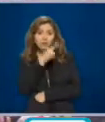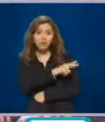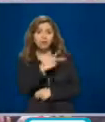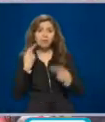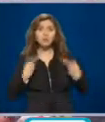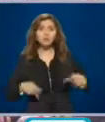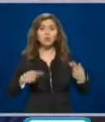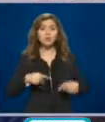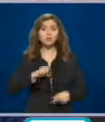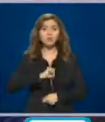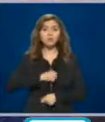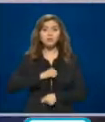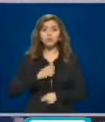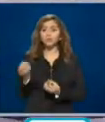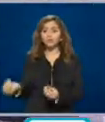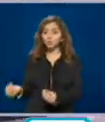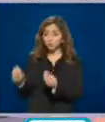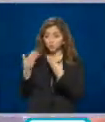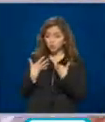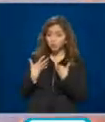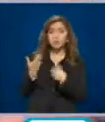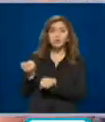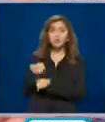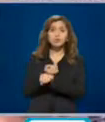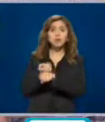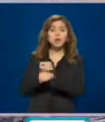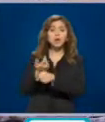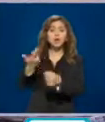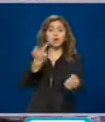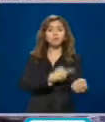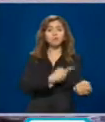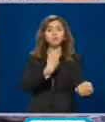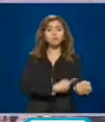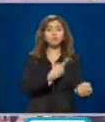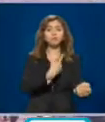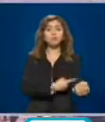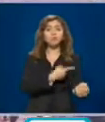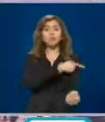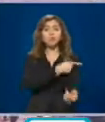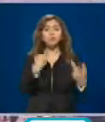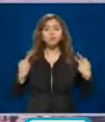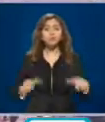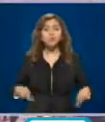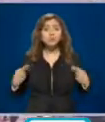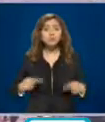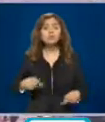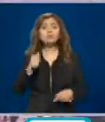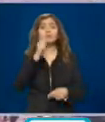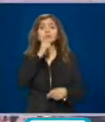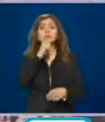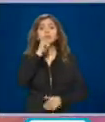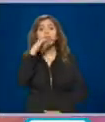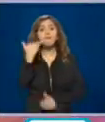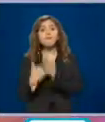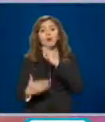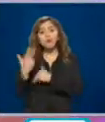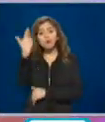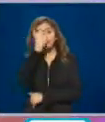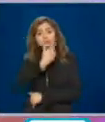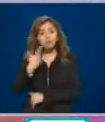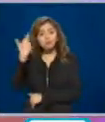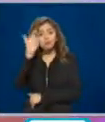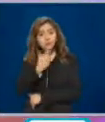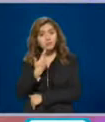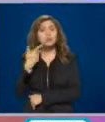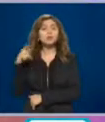adquieren SIDA es a través de donaciones de sangre en sujetos a los que no se les practicó las pruebas pertinentes, ¿no?